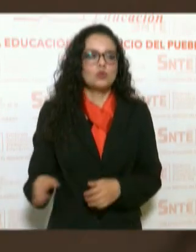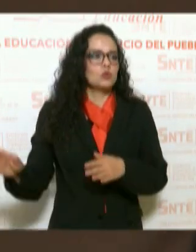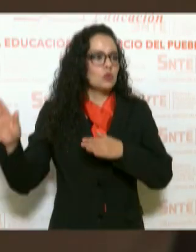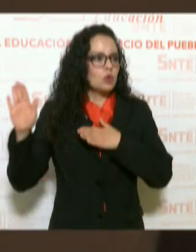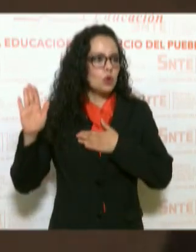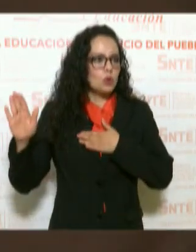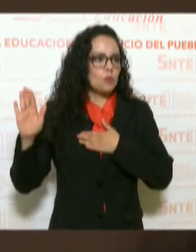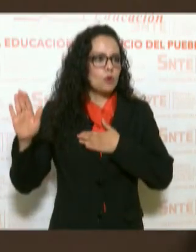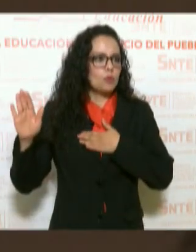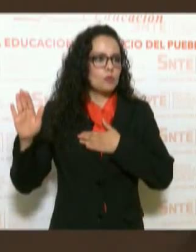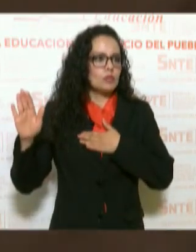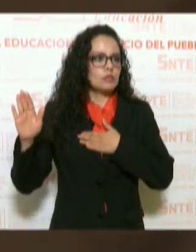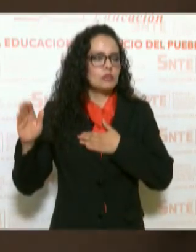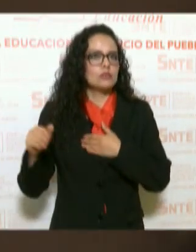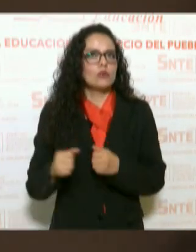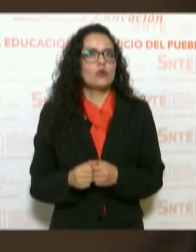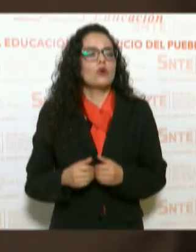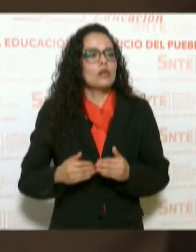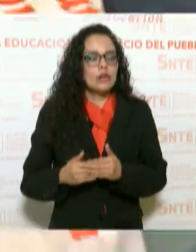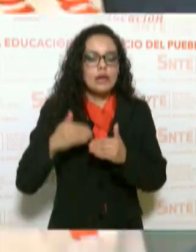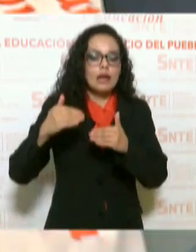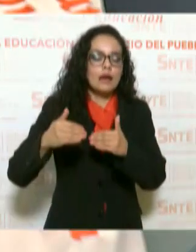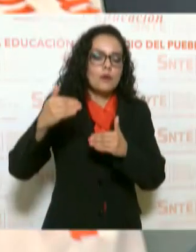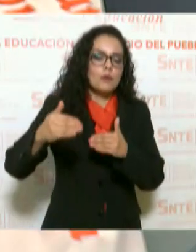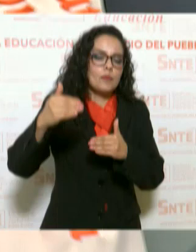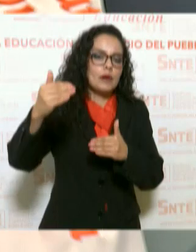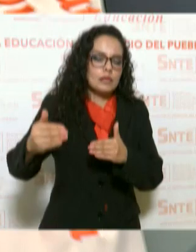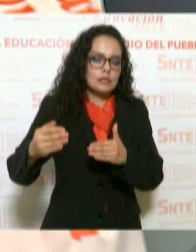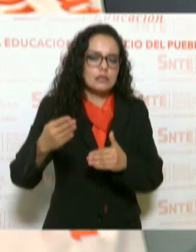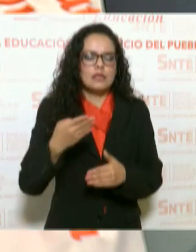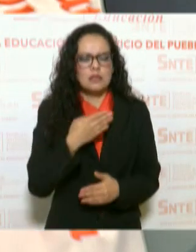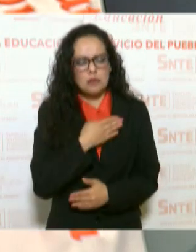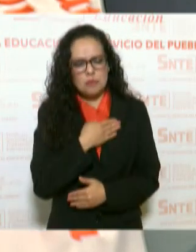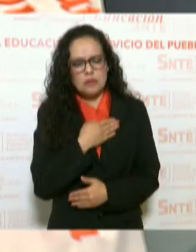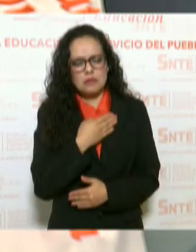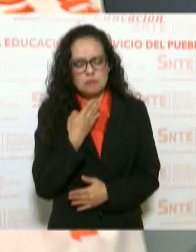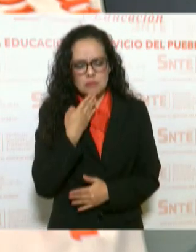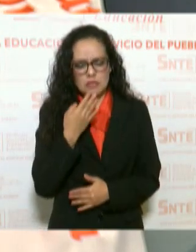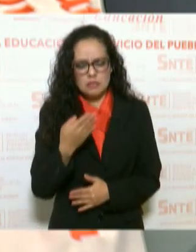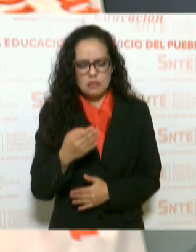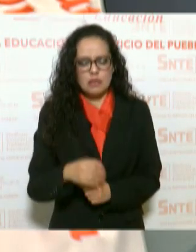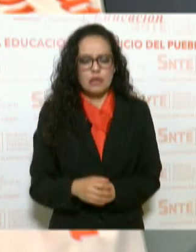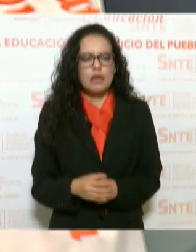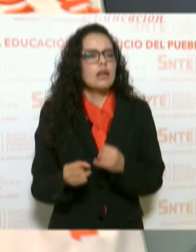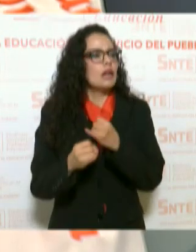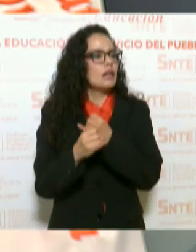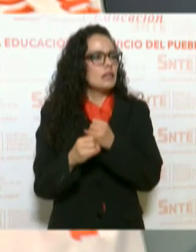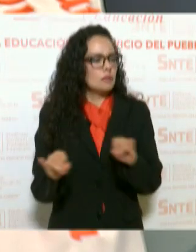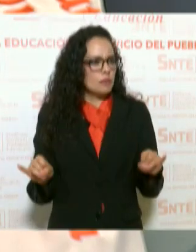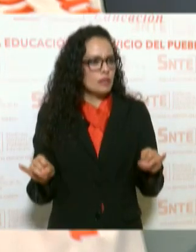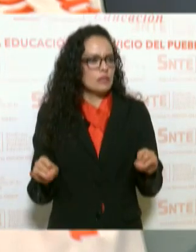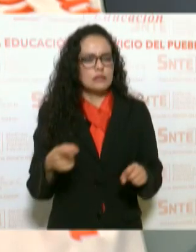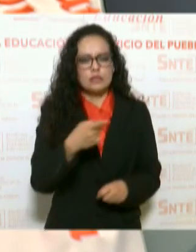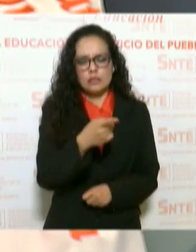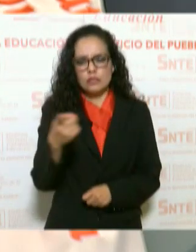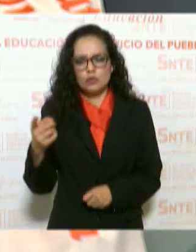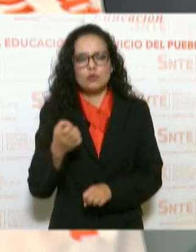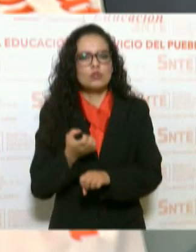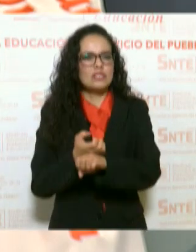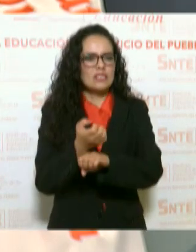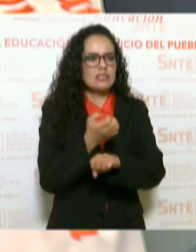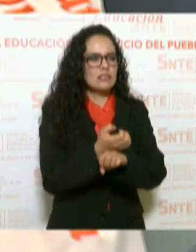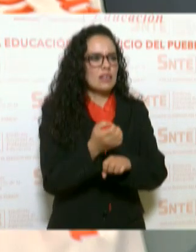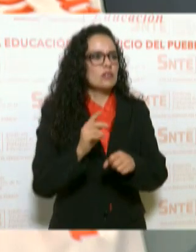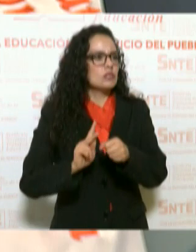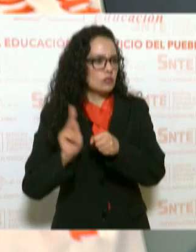el progreso, el bienestar y la independencia de sus naciones, así como con la preservación de los